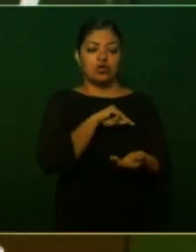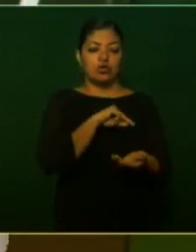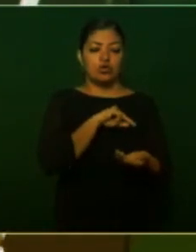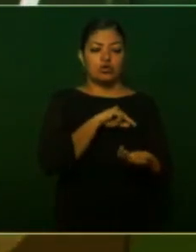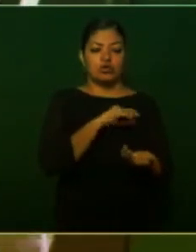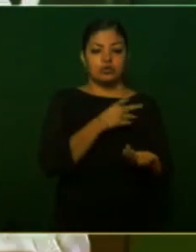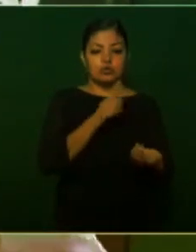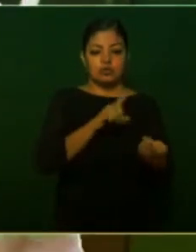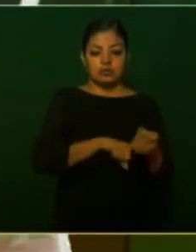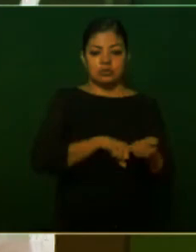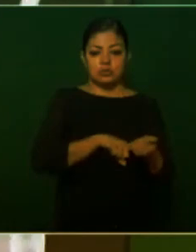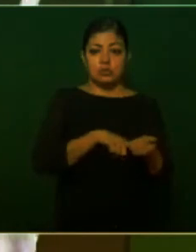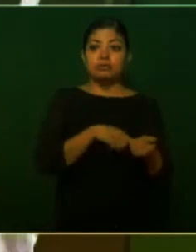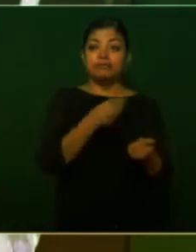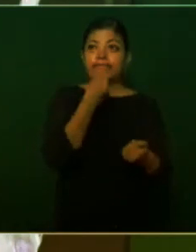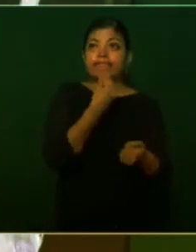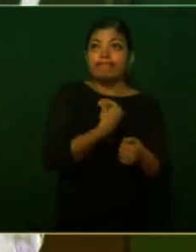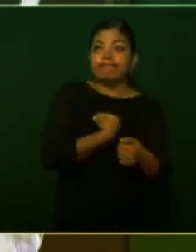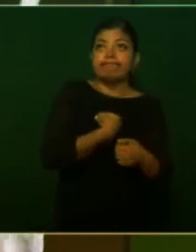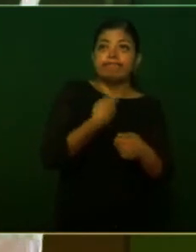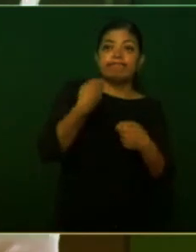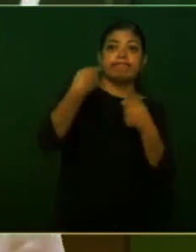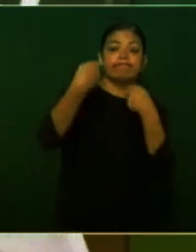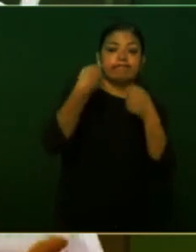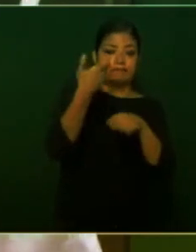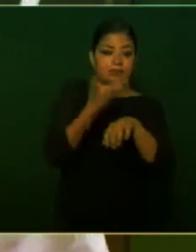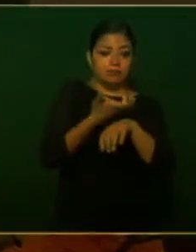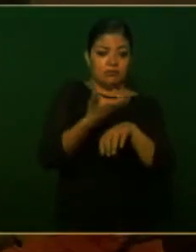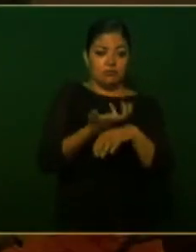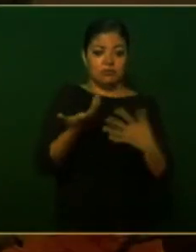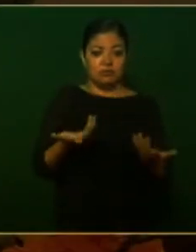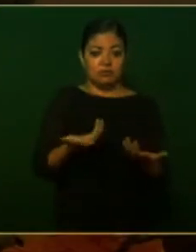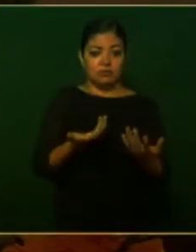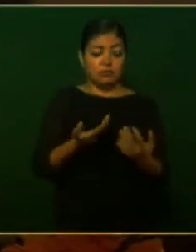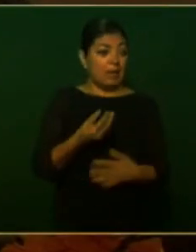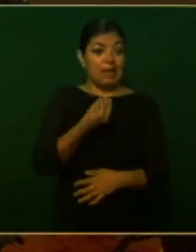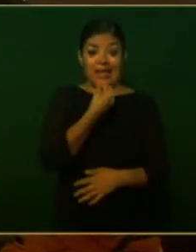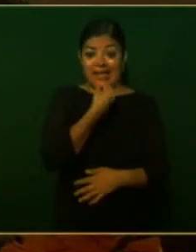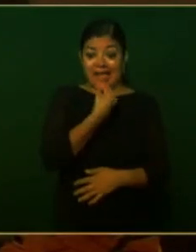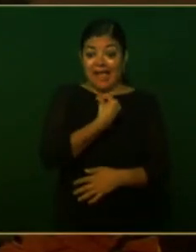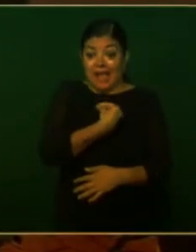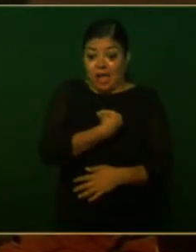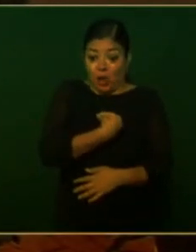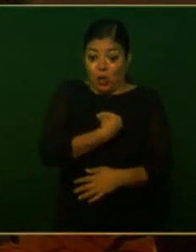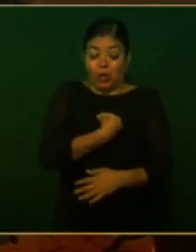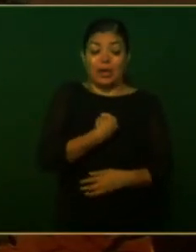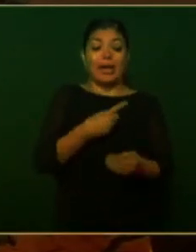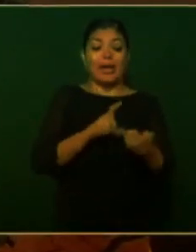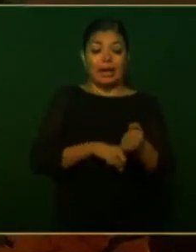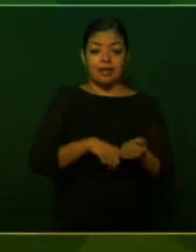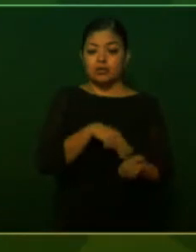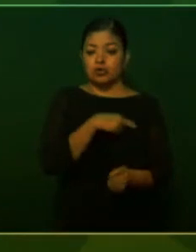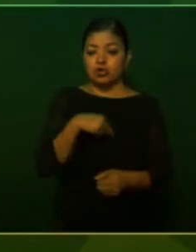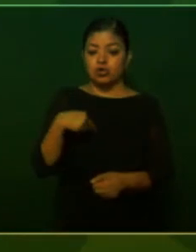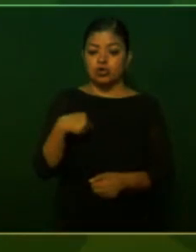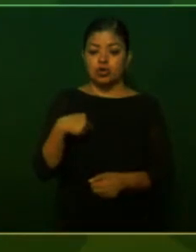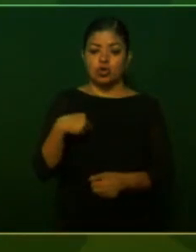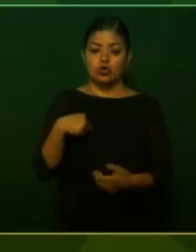por entero de Estados Unidos, incluso aún cuando comercialmente